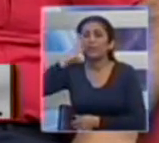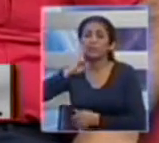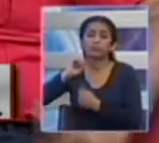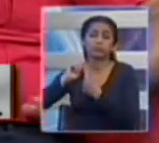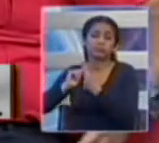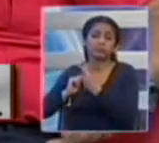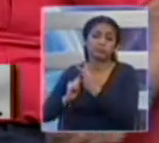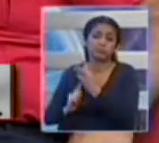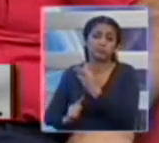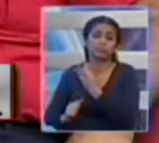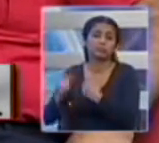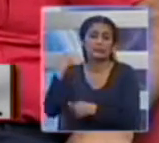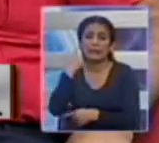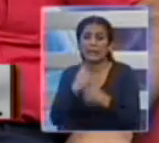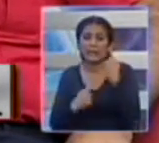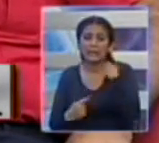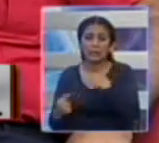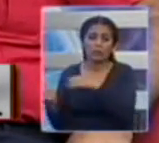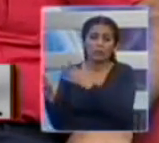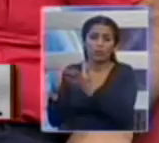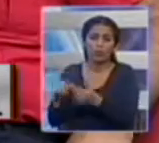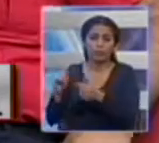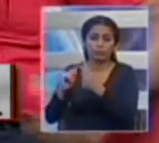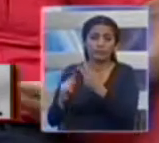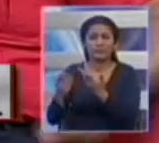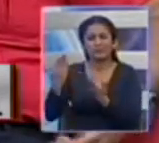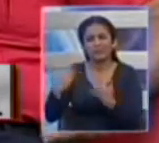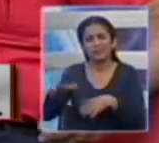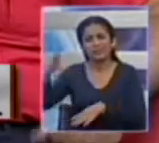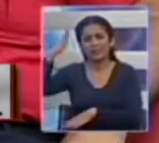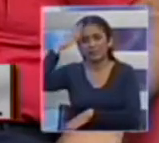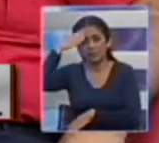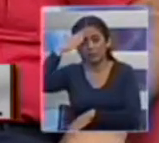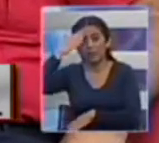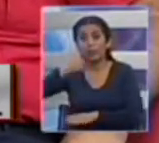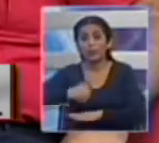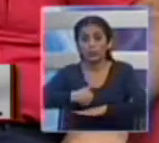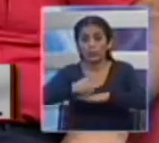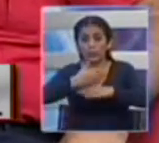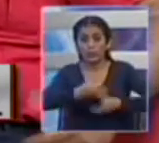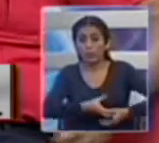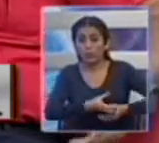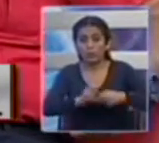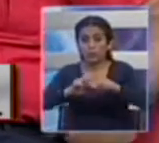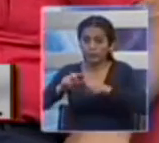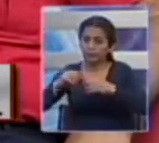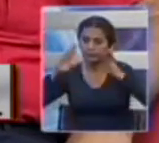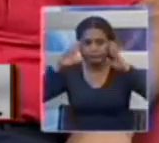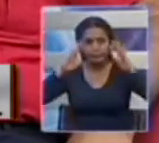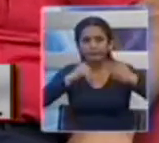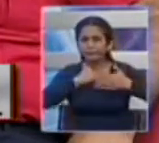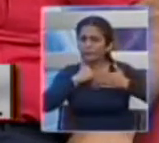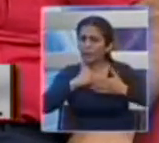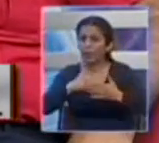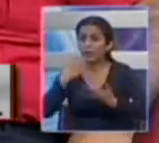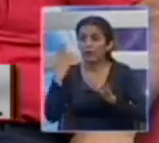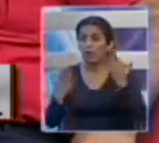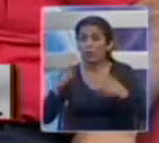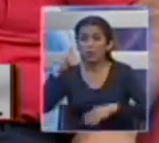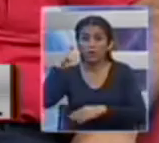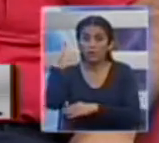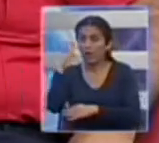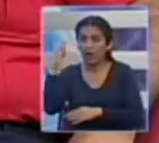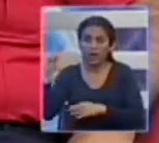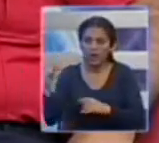esto. En tal caso, pues el Benemérito Cuerpo de Bomberos de Guayaquil está a disposición de la ciudadanía y nosotros estaremos prestos pues para atender, Dios no quiera,